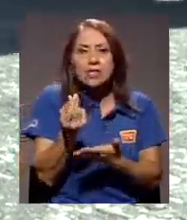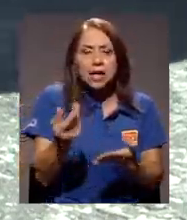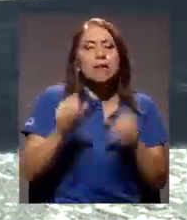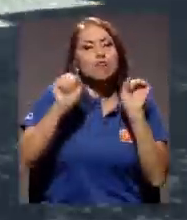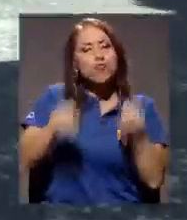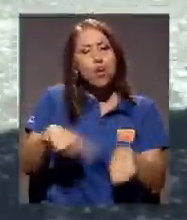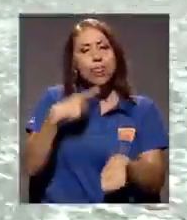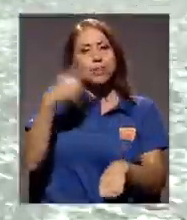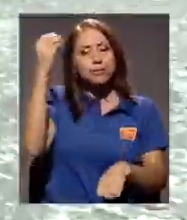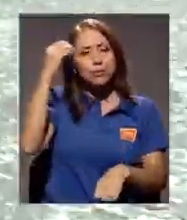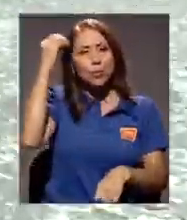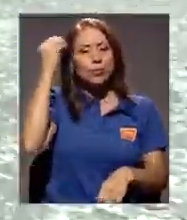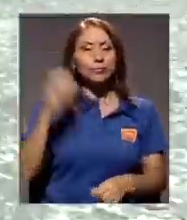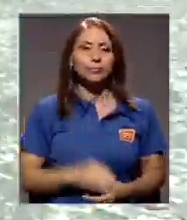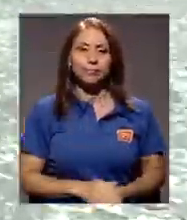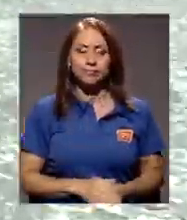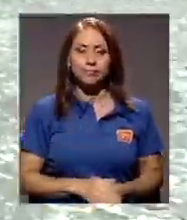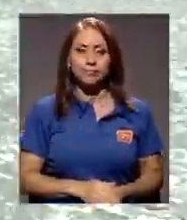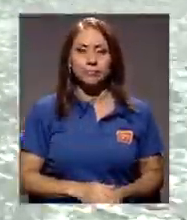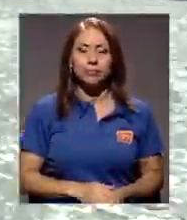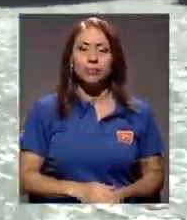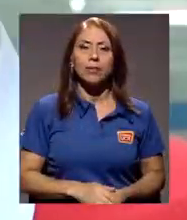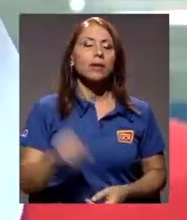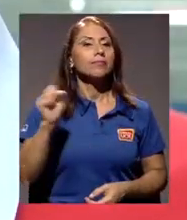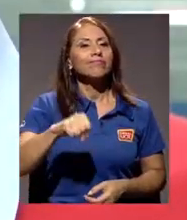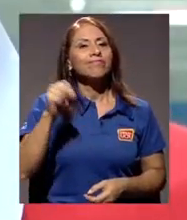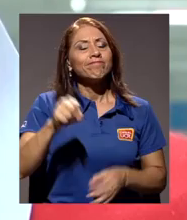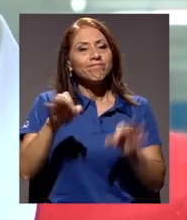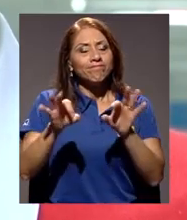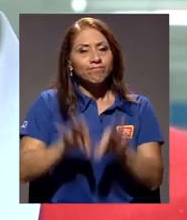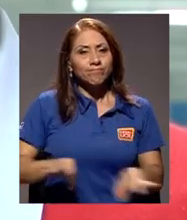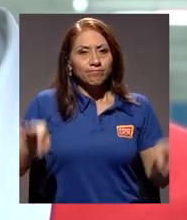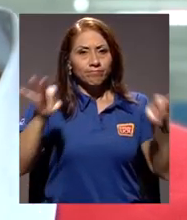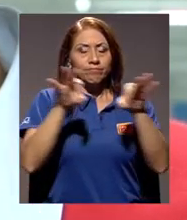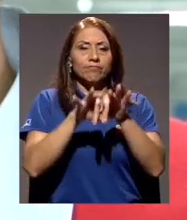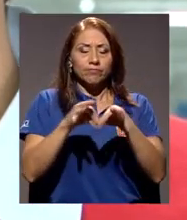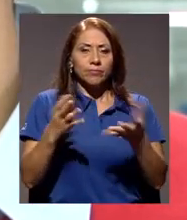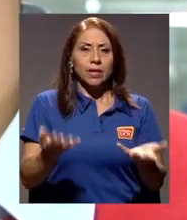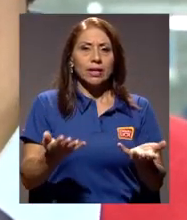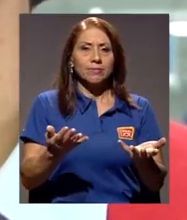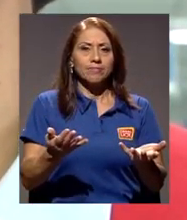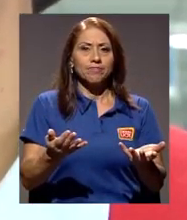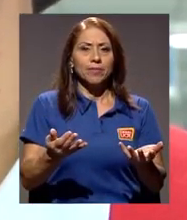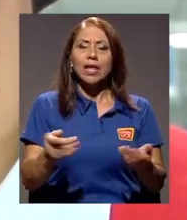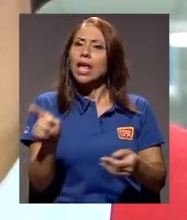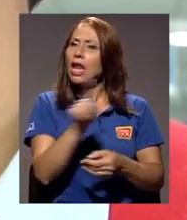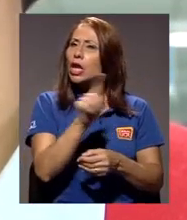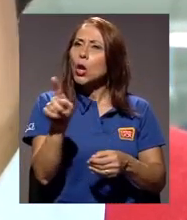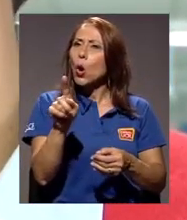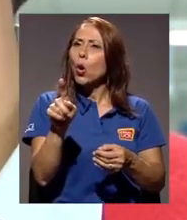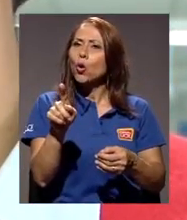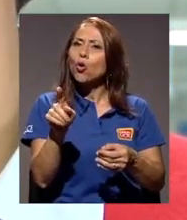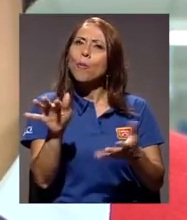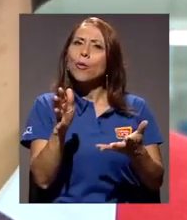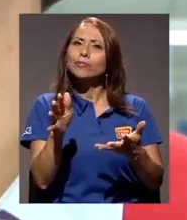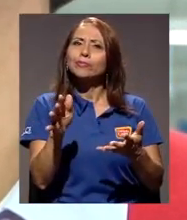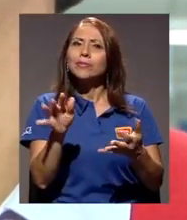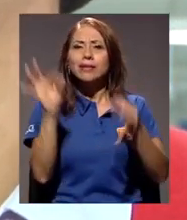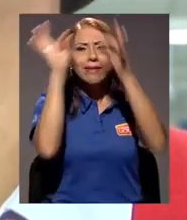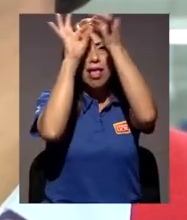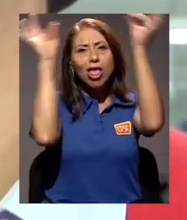criterio al respecto. Sí, aquí es importante que, digamos, no se desprestigie el sentir